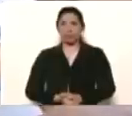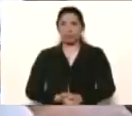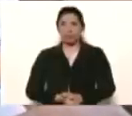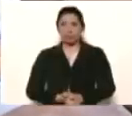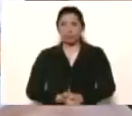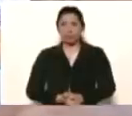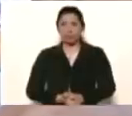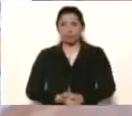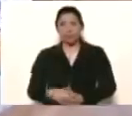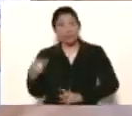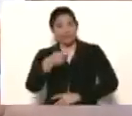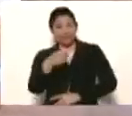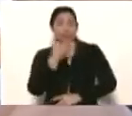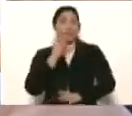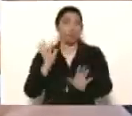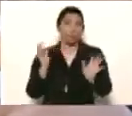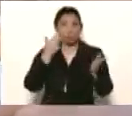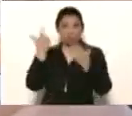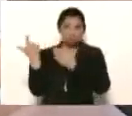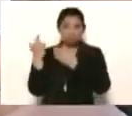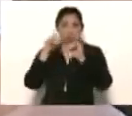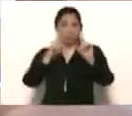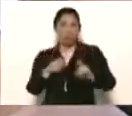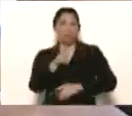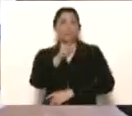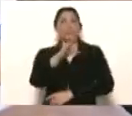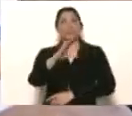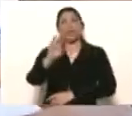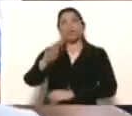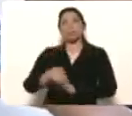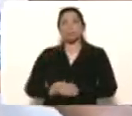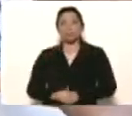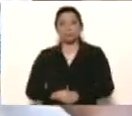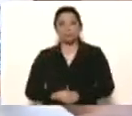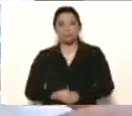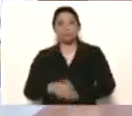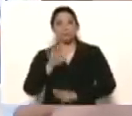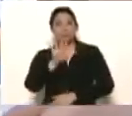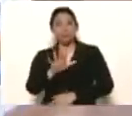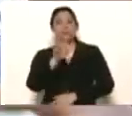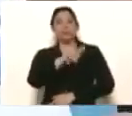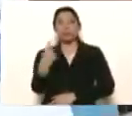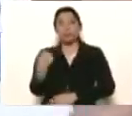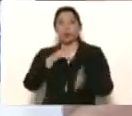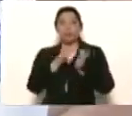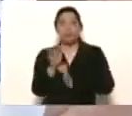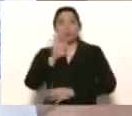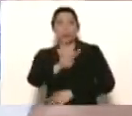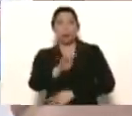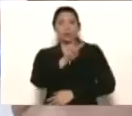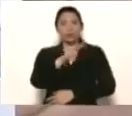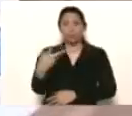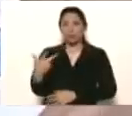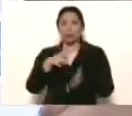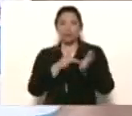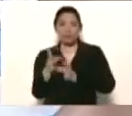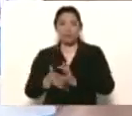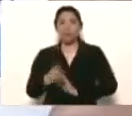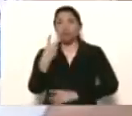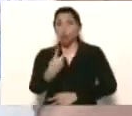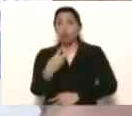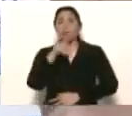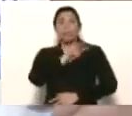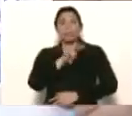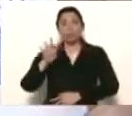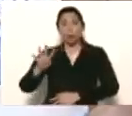que han resultado negativa a las pruebas con pcr 5 el 21 abril 4 al 23 de abril 2 el